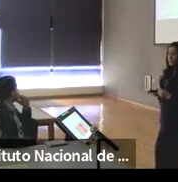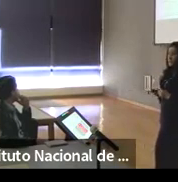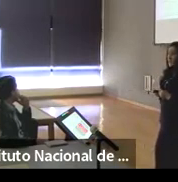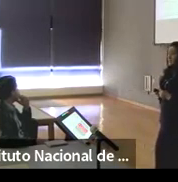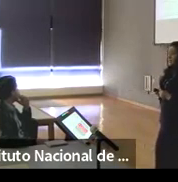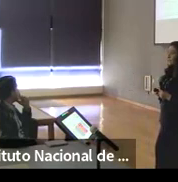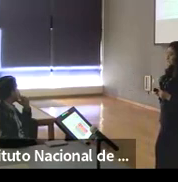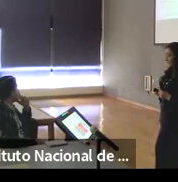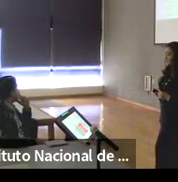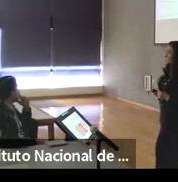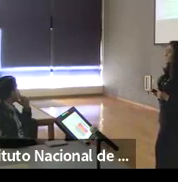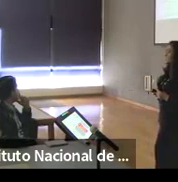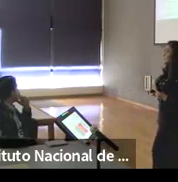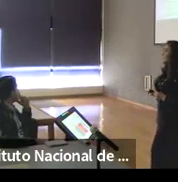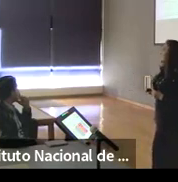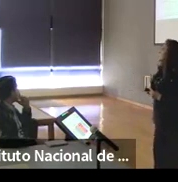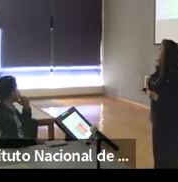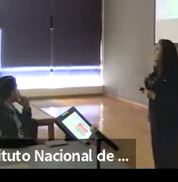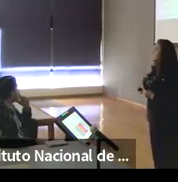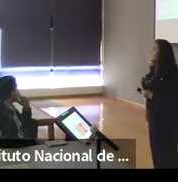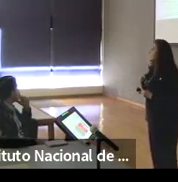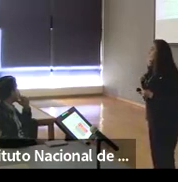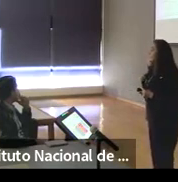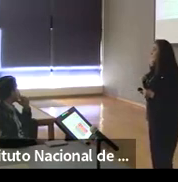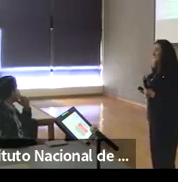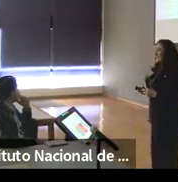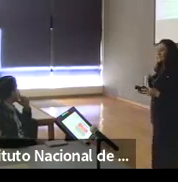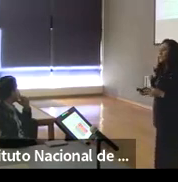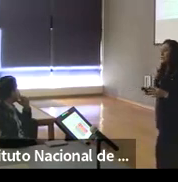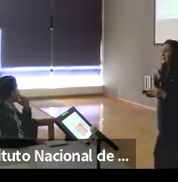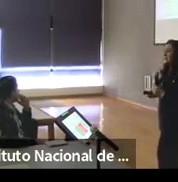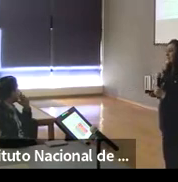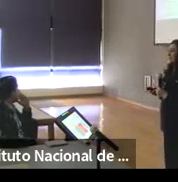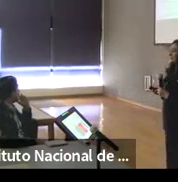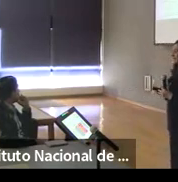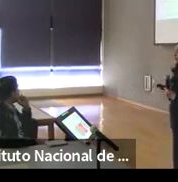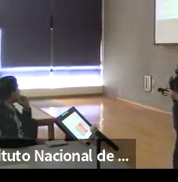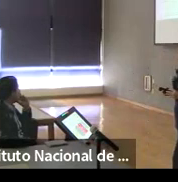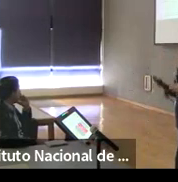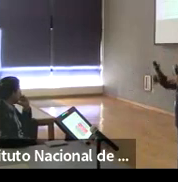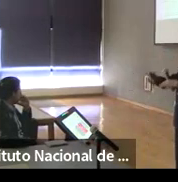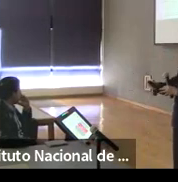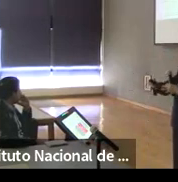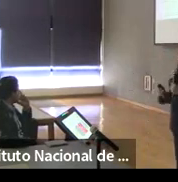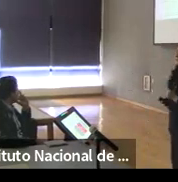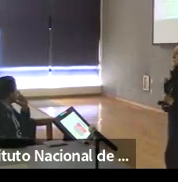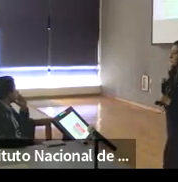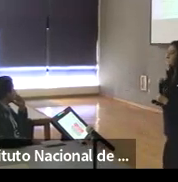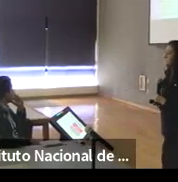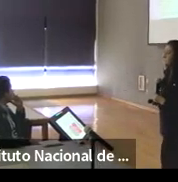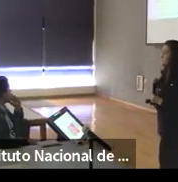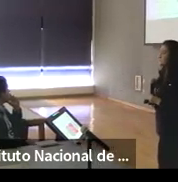una una parte muy importante es que identifiques qué tan importante Ese es ese conflicto para tu